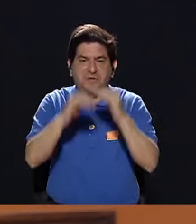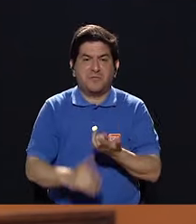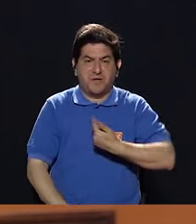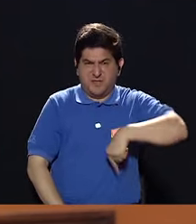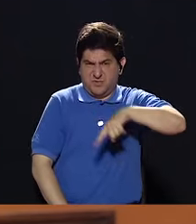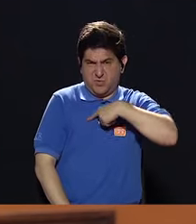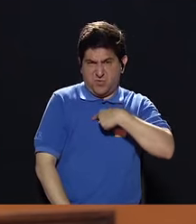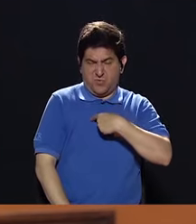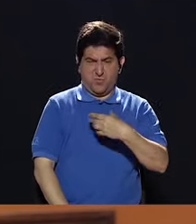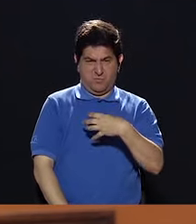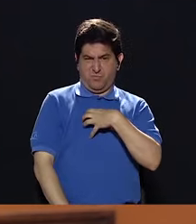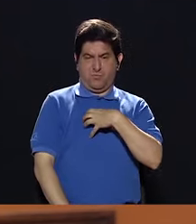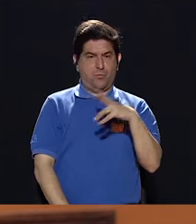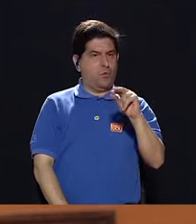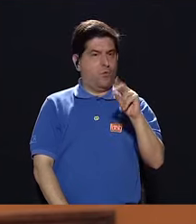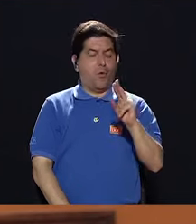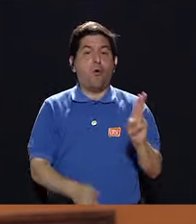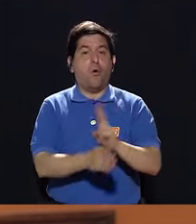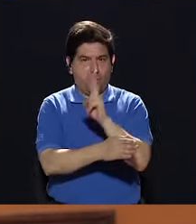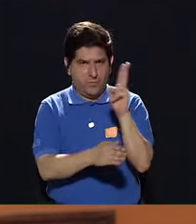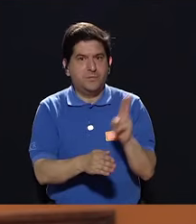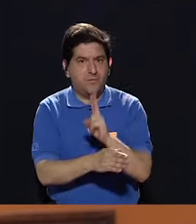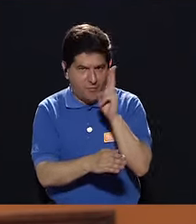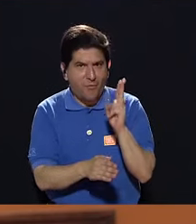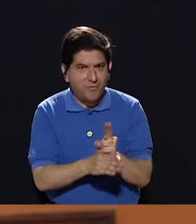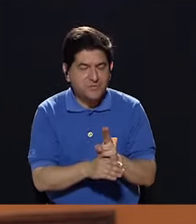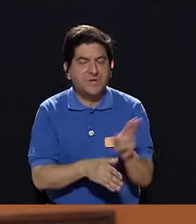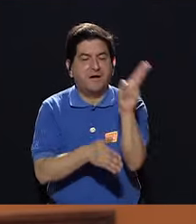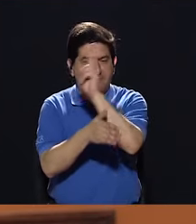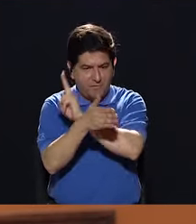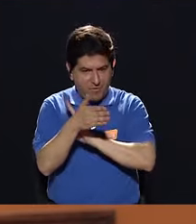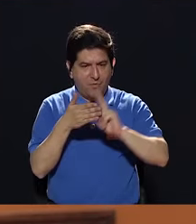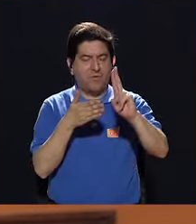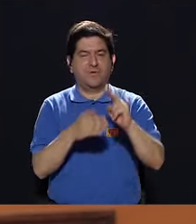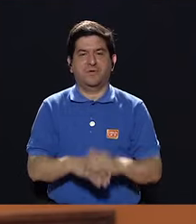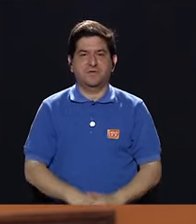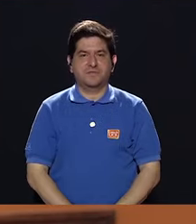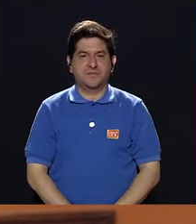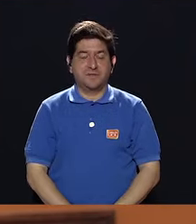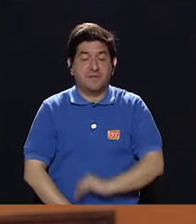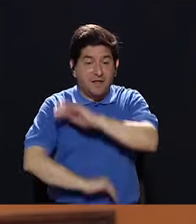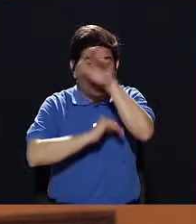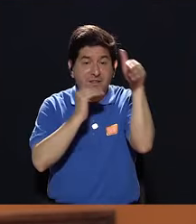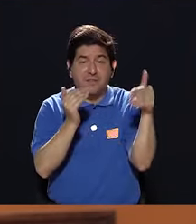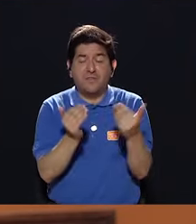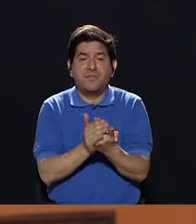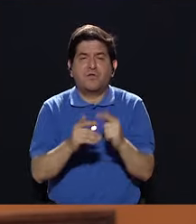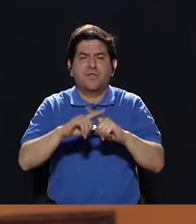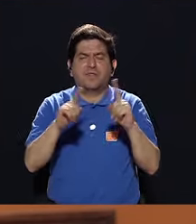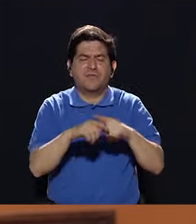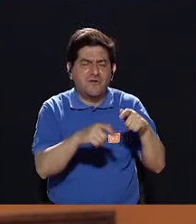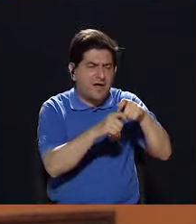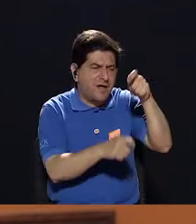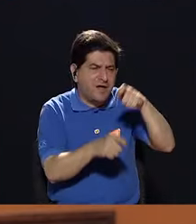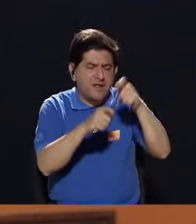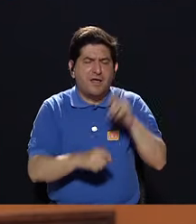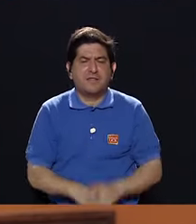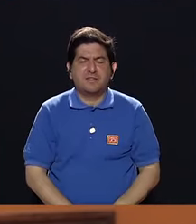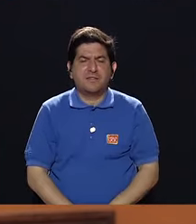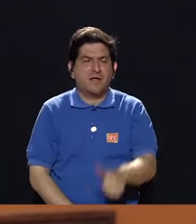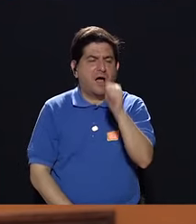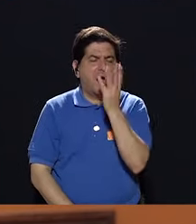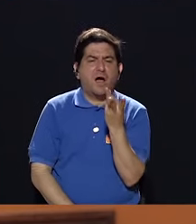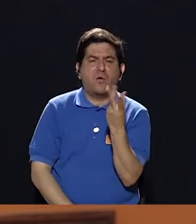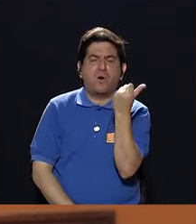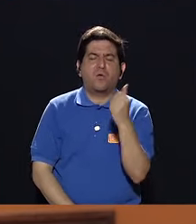información para nosotros, sino que la están utilizando en la universidad, como son todas la medición